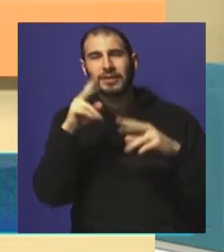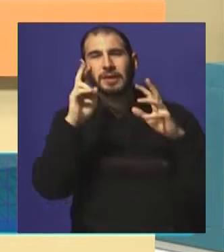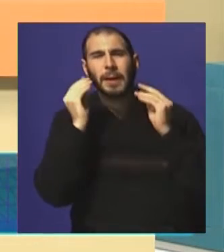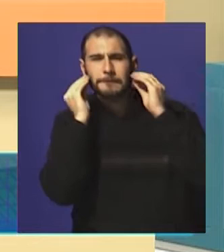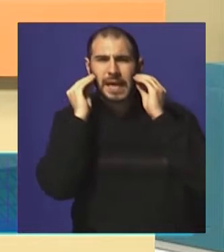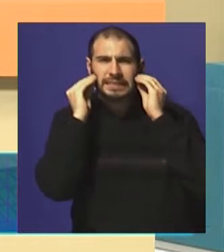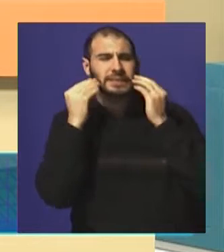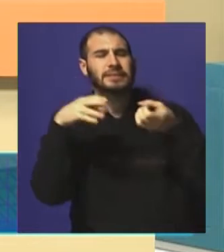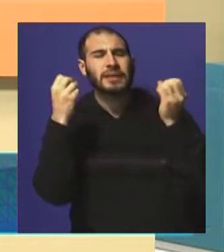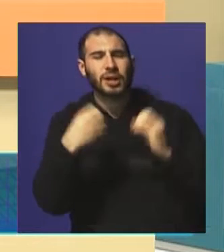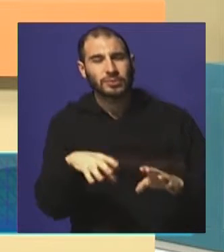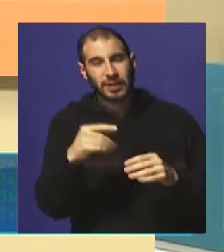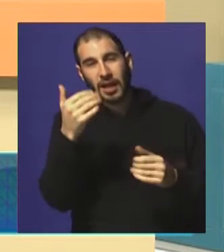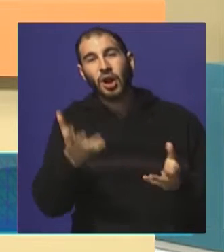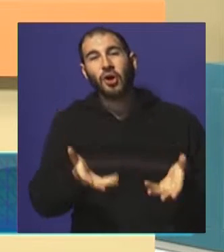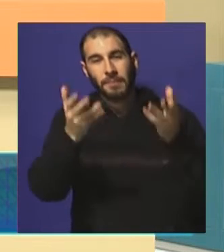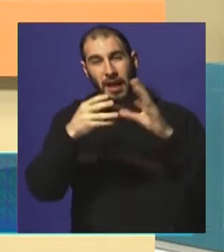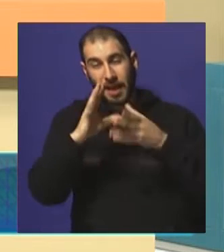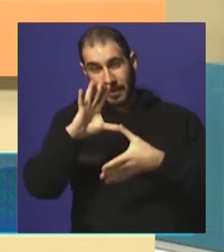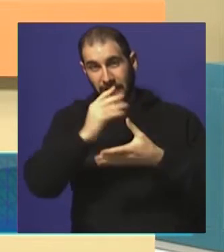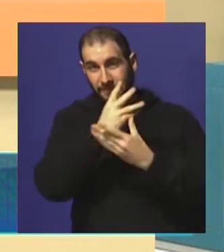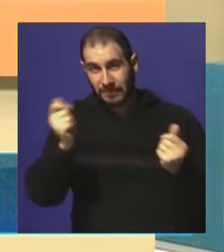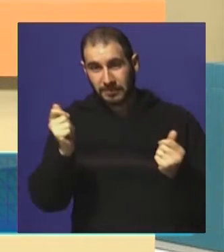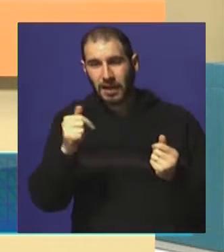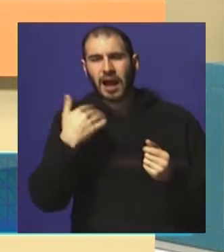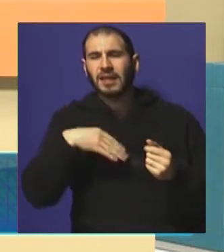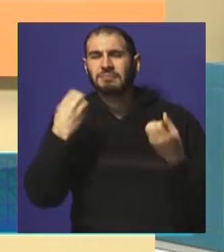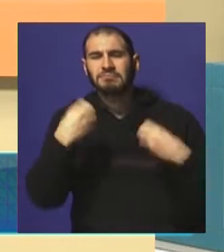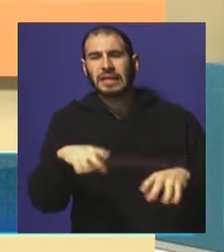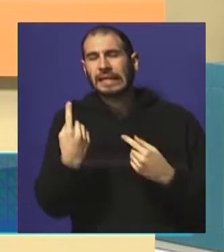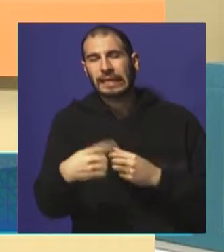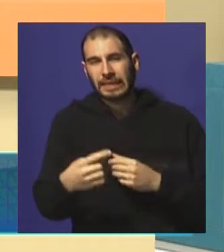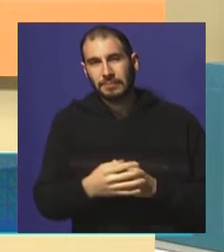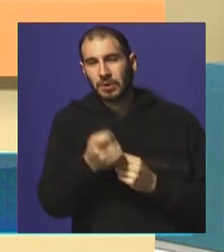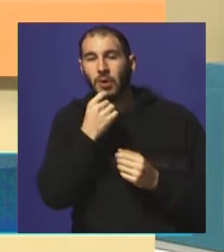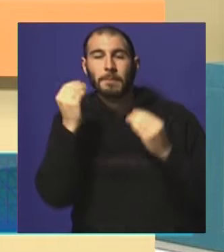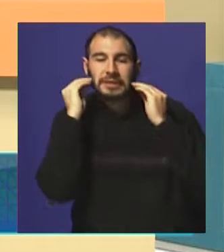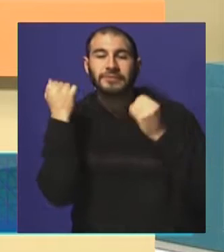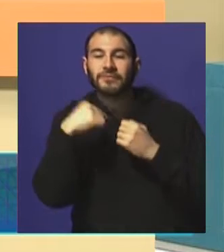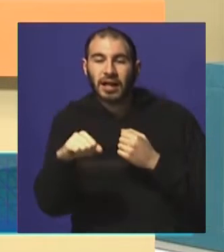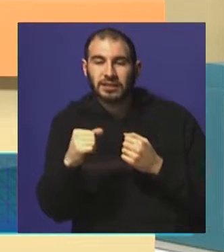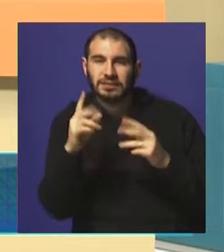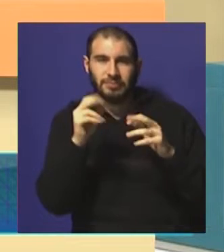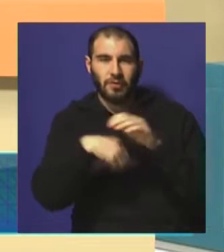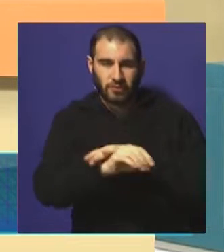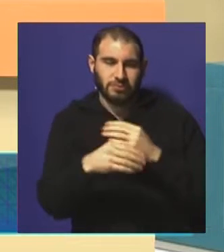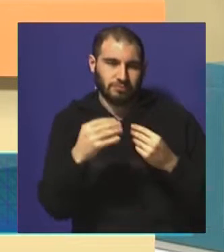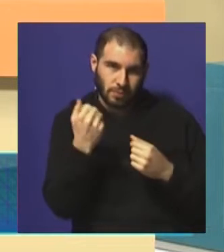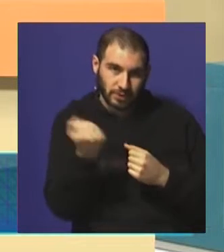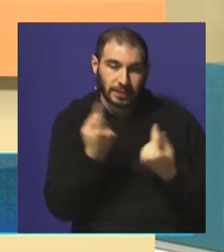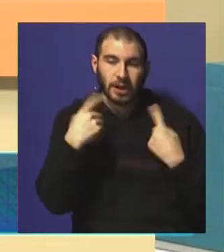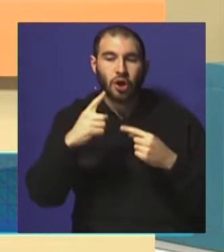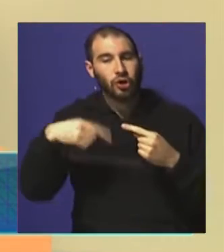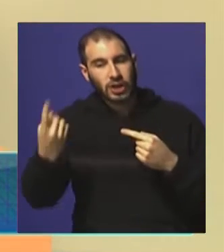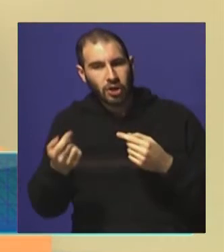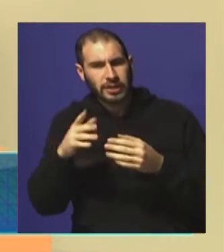esa renuncia luego de la Copa América, ¿qué se pierde Argentina sin Messi? Obviamente lo futbolístico mucho, pero hay otras cosas